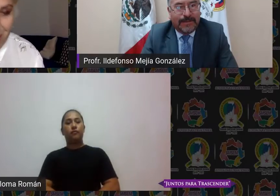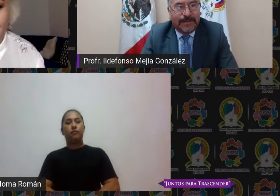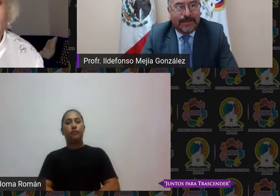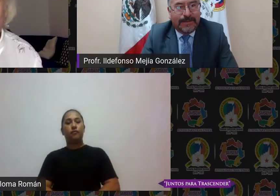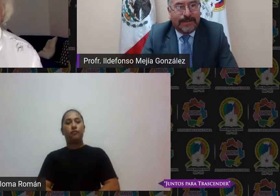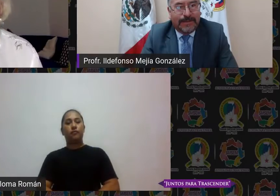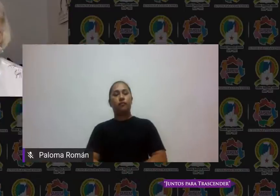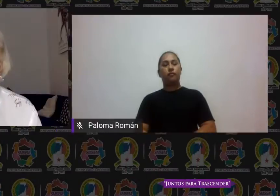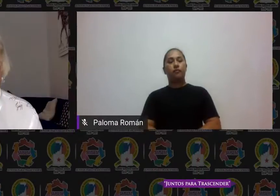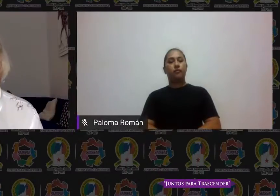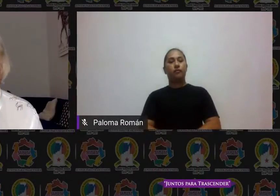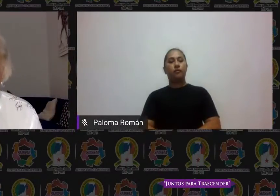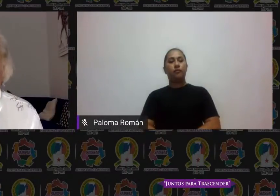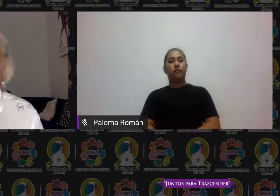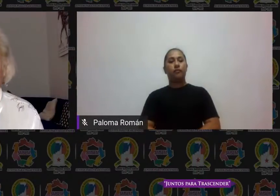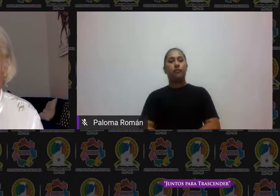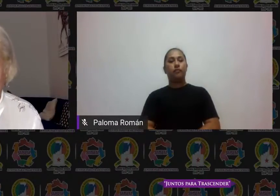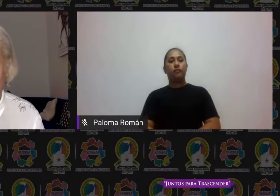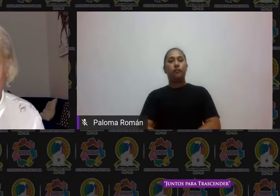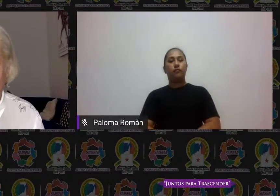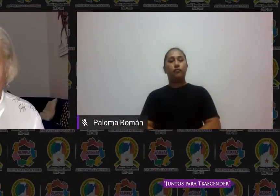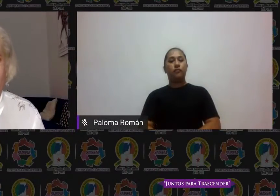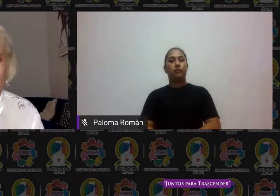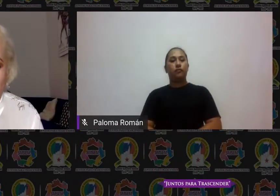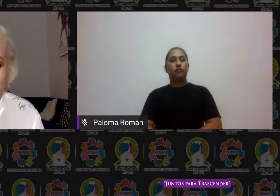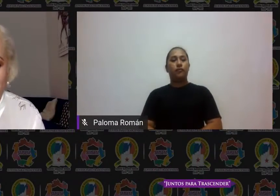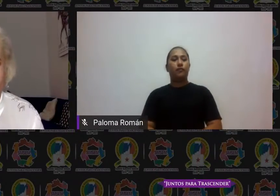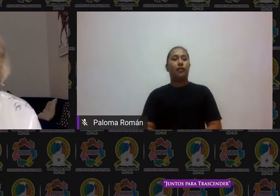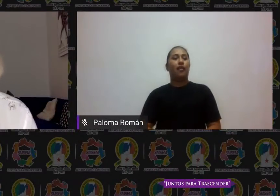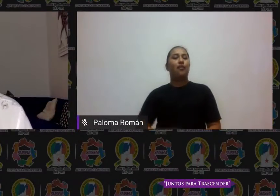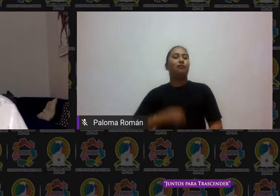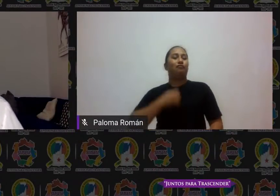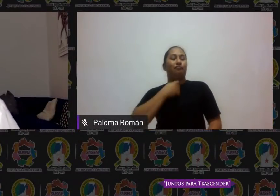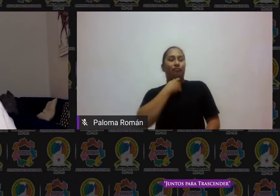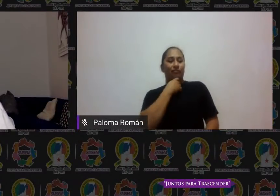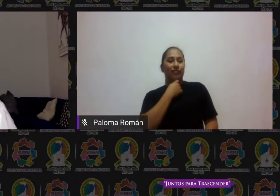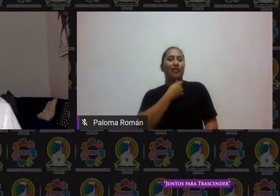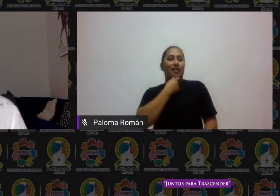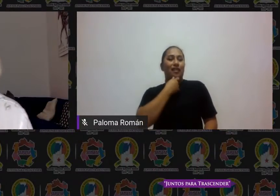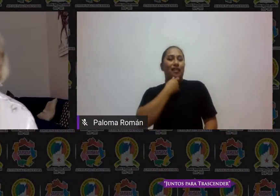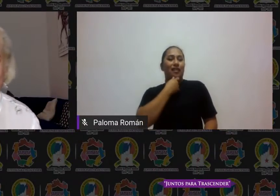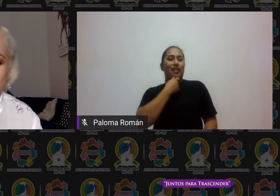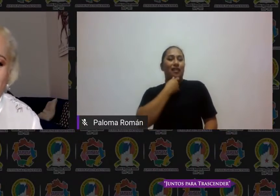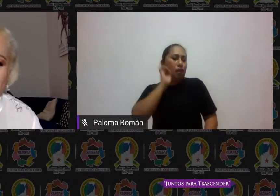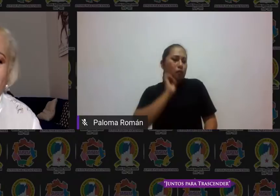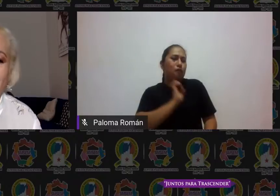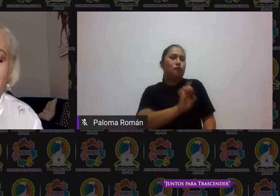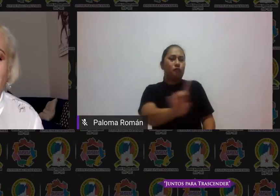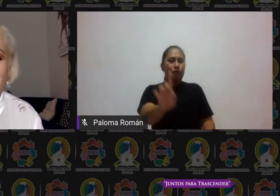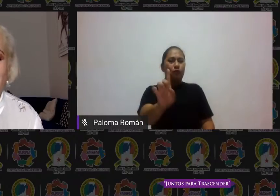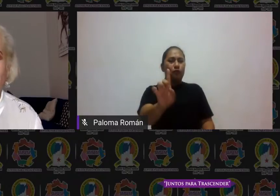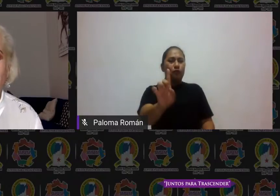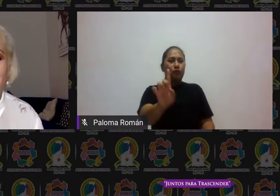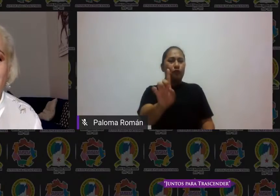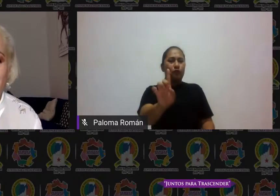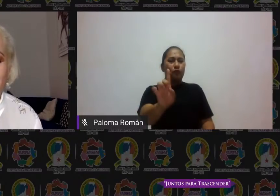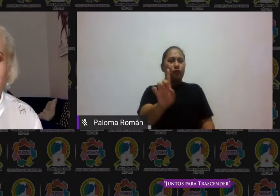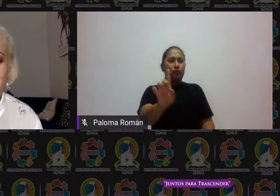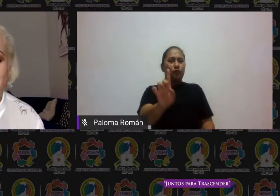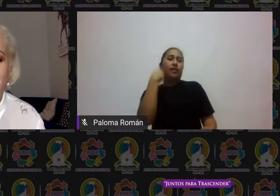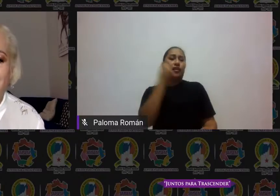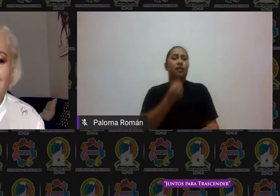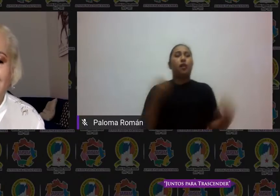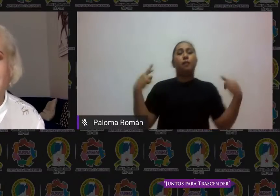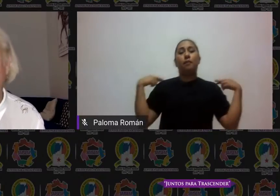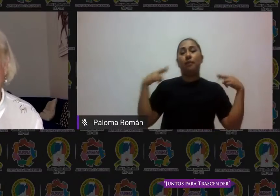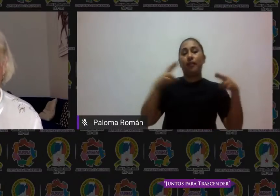educativo me llaman la señora evaluación es real entonces maestros maestras pues ya salí del closet